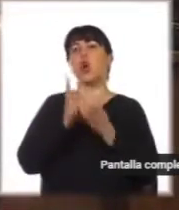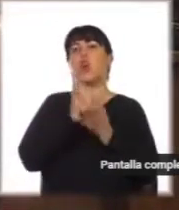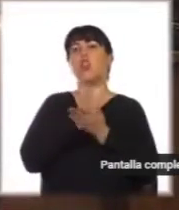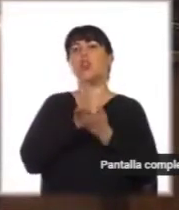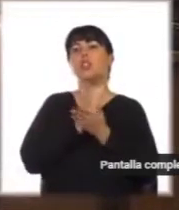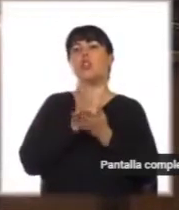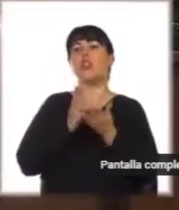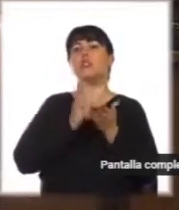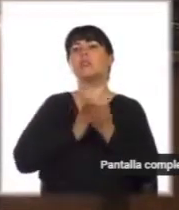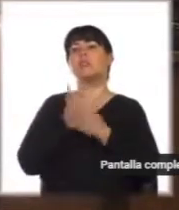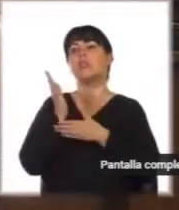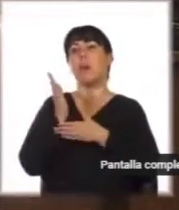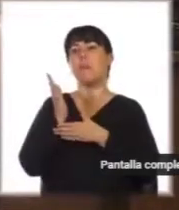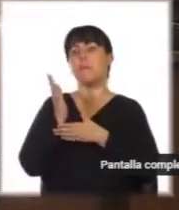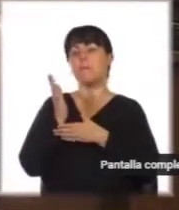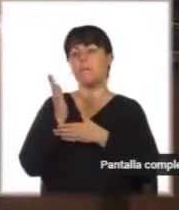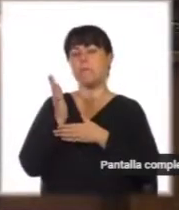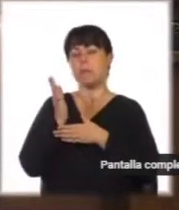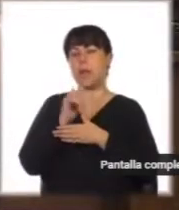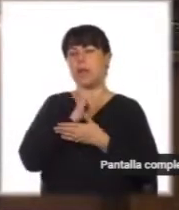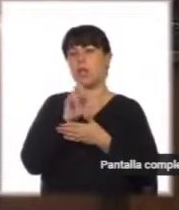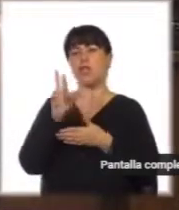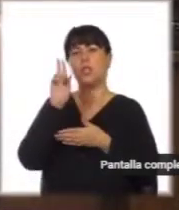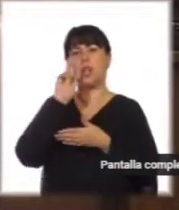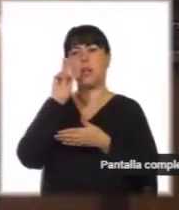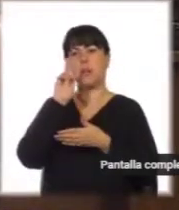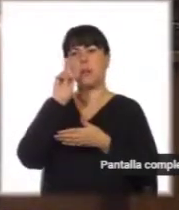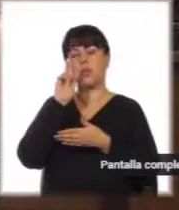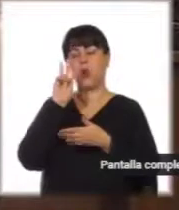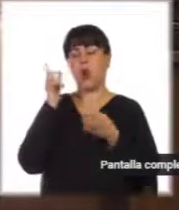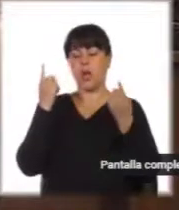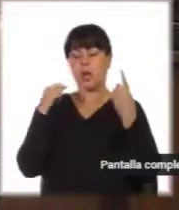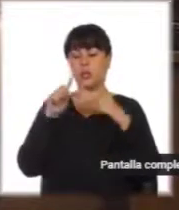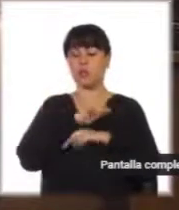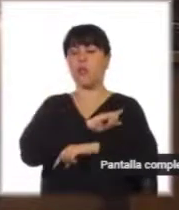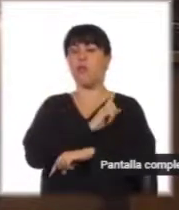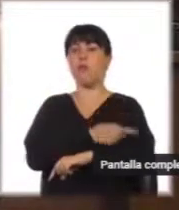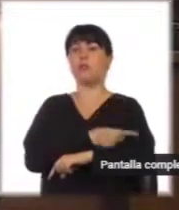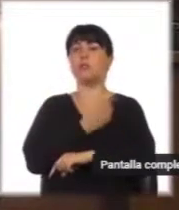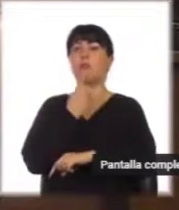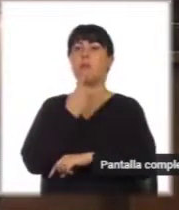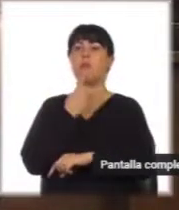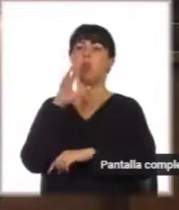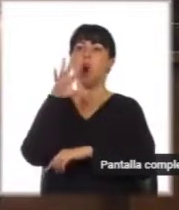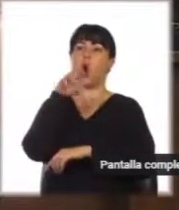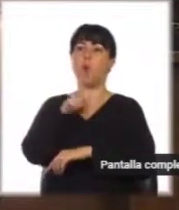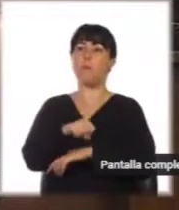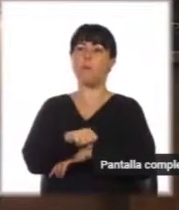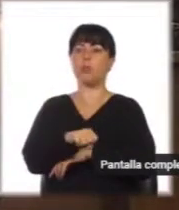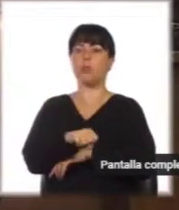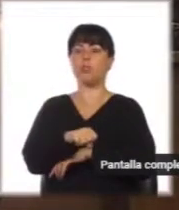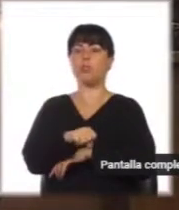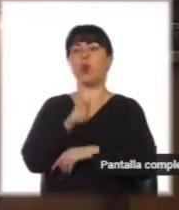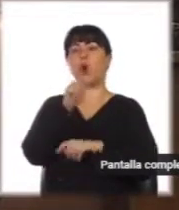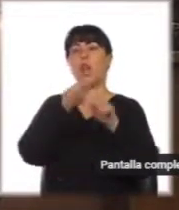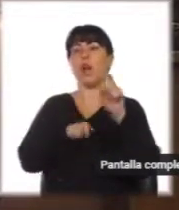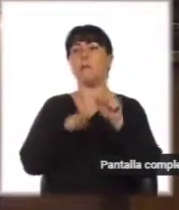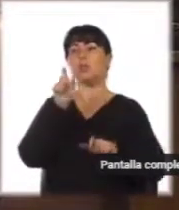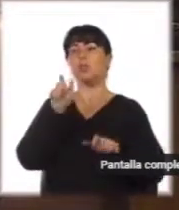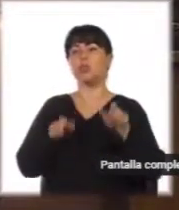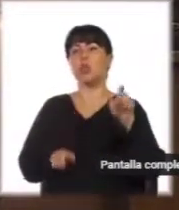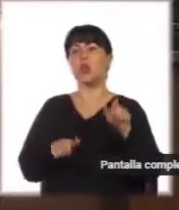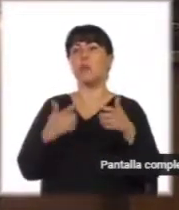siempre. Nuestra fuerza política seguirá en el camino de compromiso con los seres más